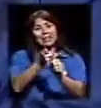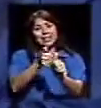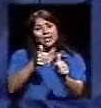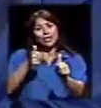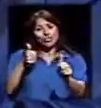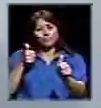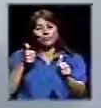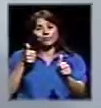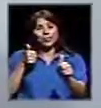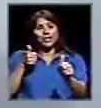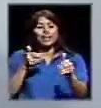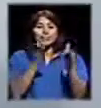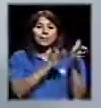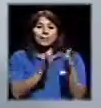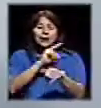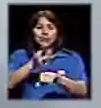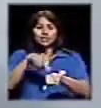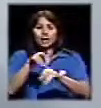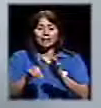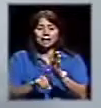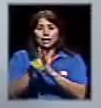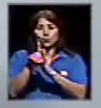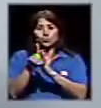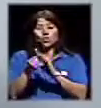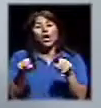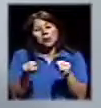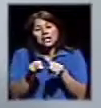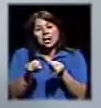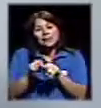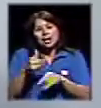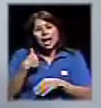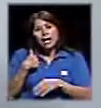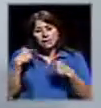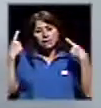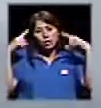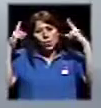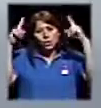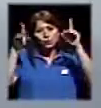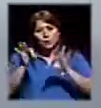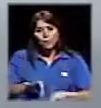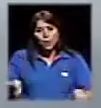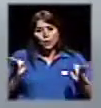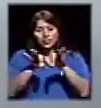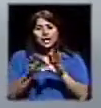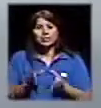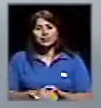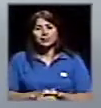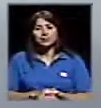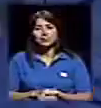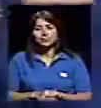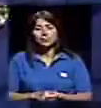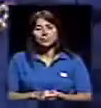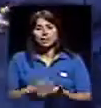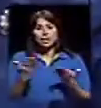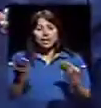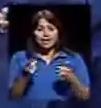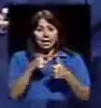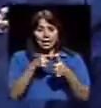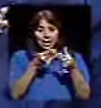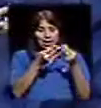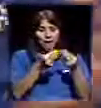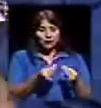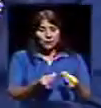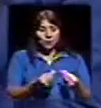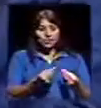como también hay logros importantes, ¿verdad? No hay una vinculación efectiva entre el presupuesto